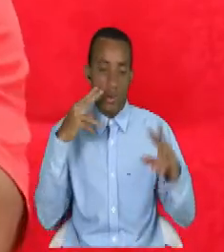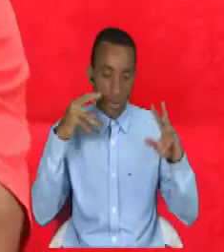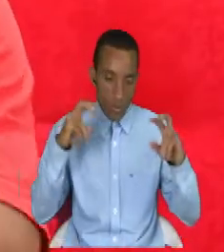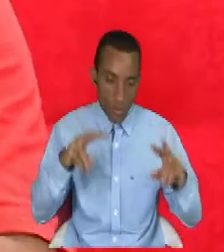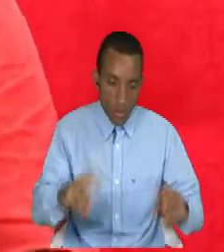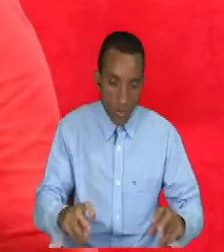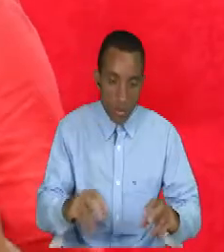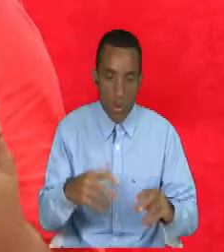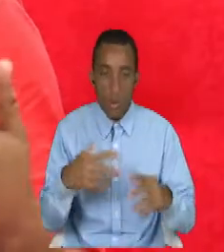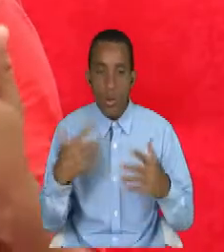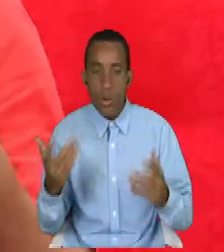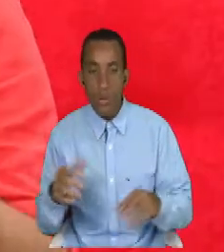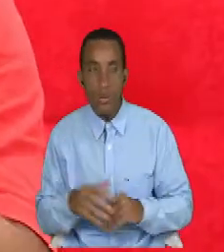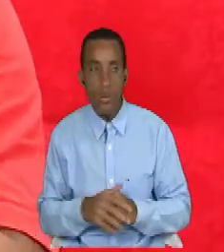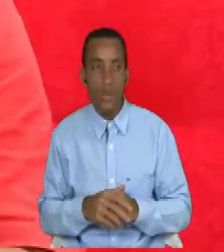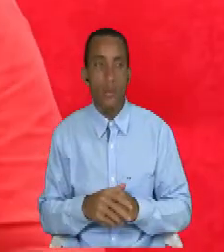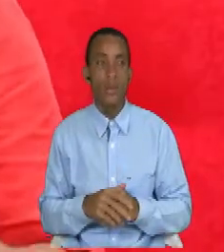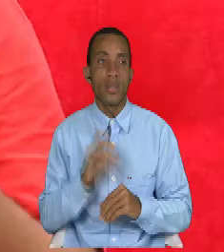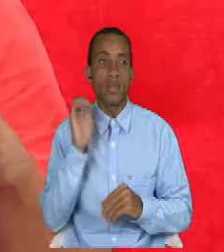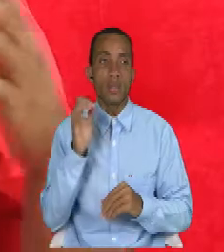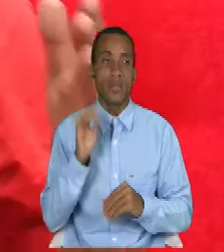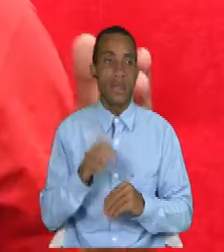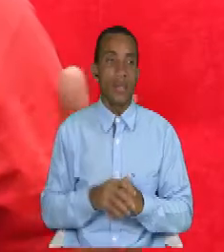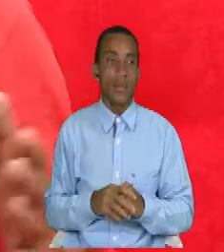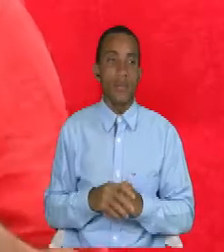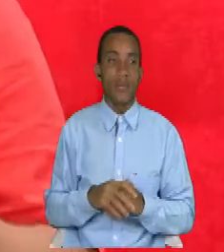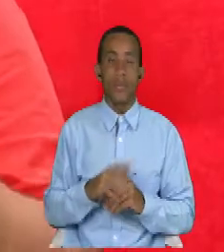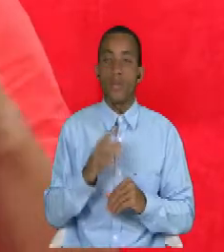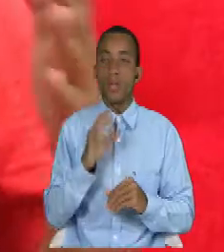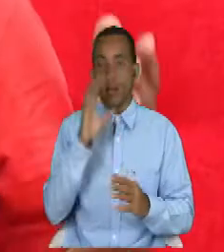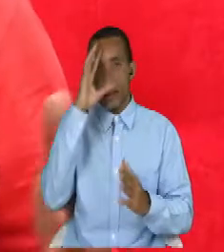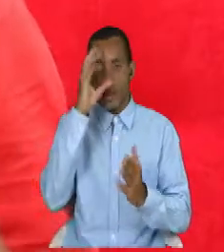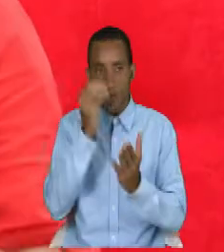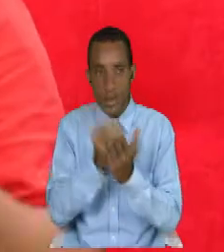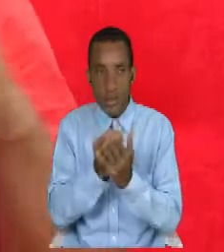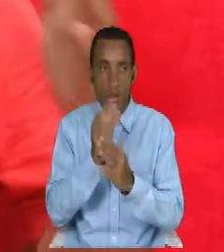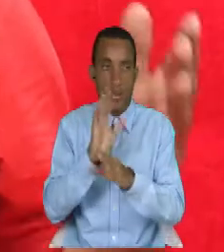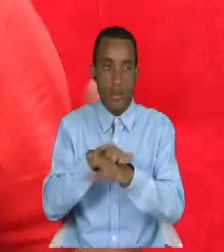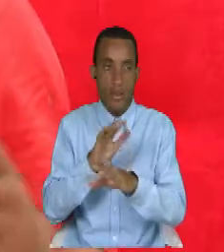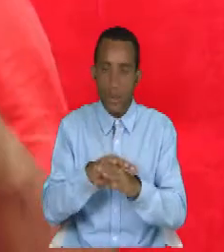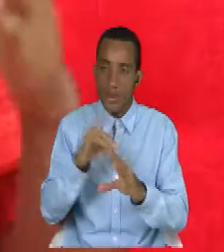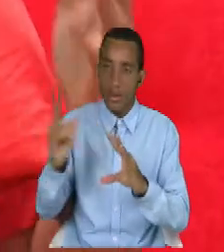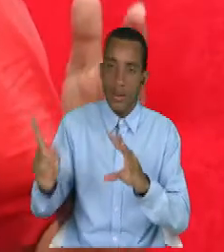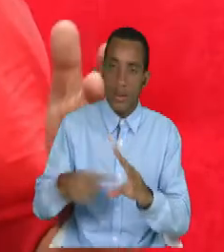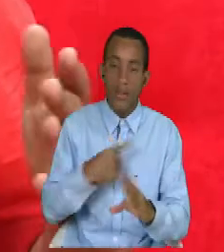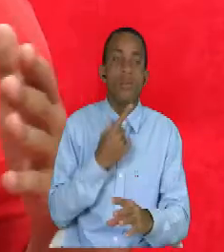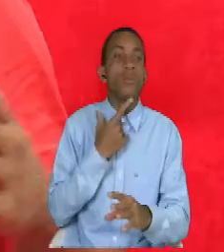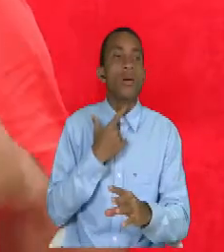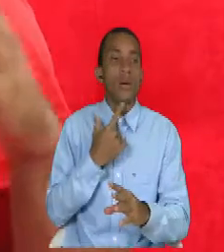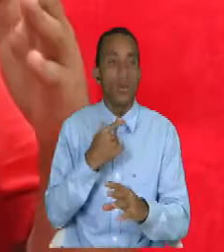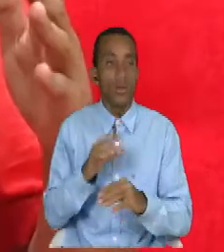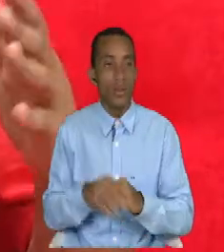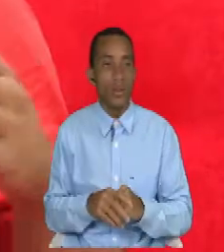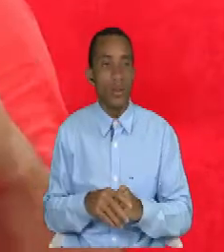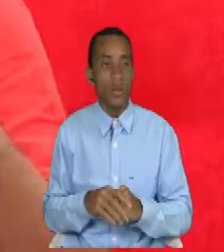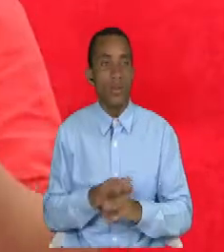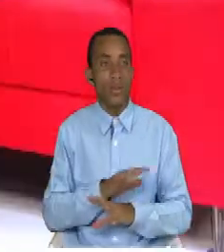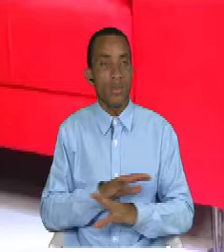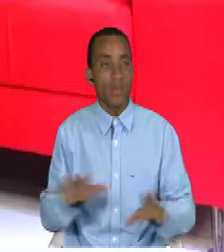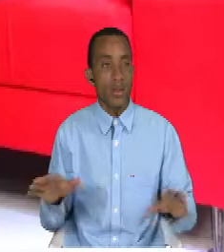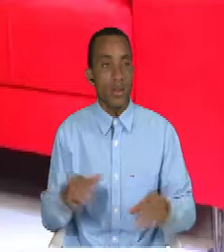como califican que permanentemente de nosotros que lo comentan que me comparte que me gusta que me encanta no solamente